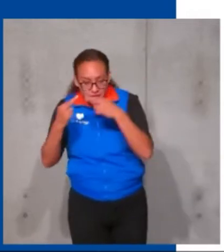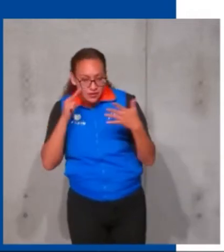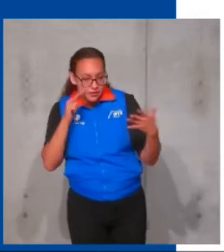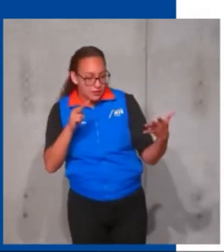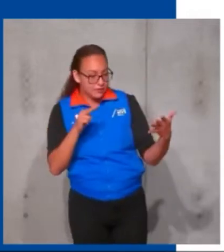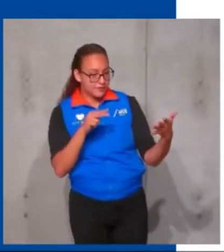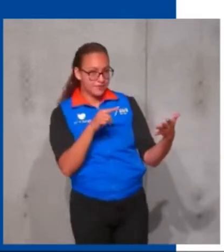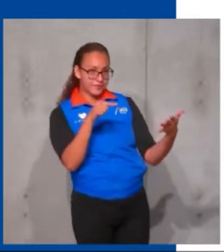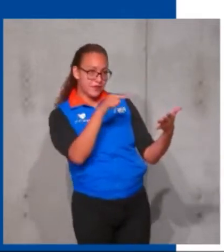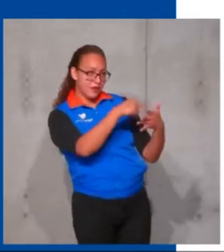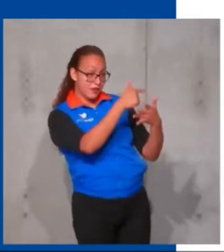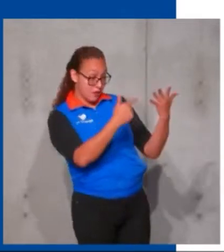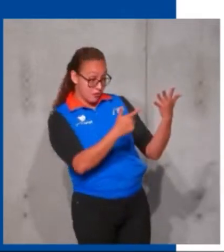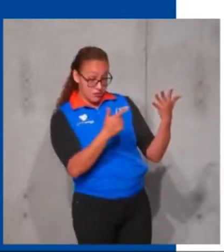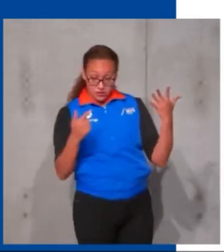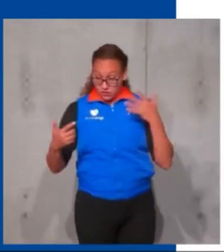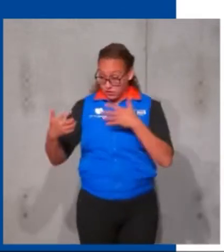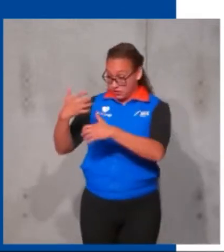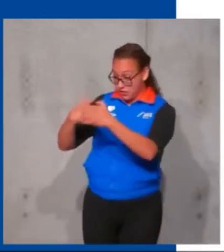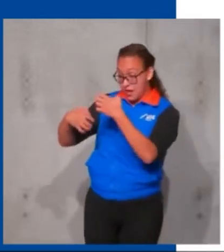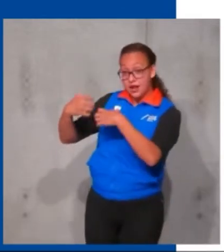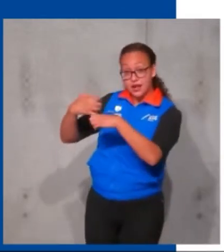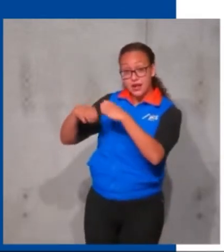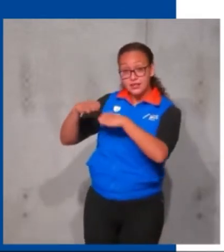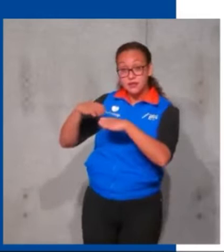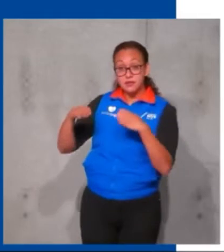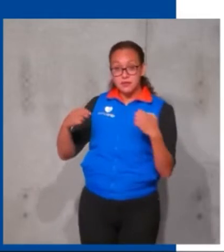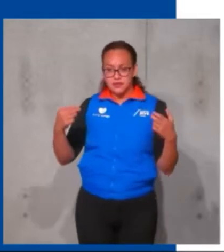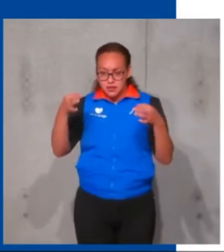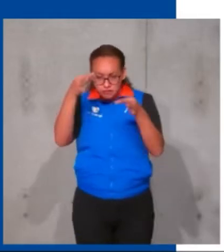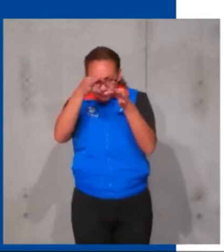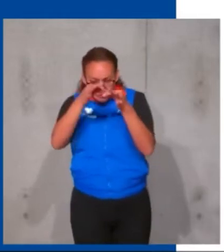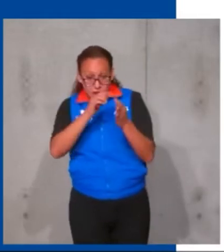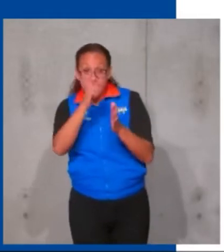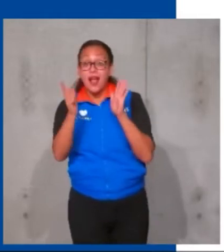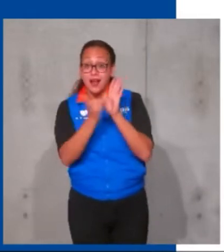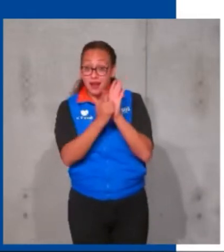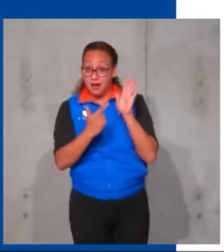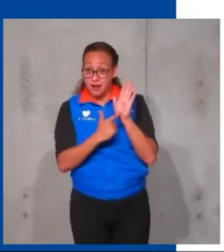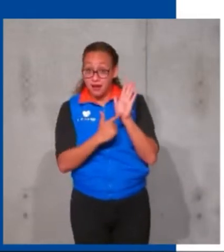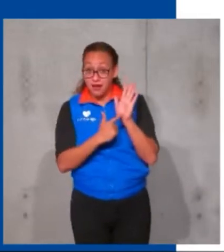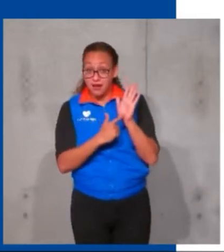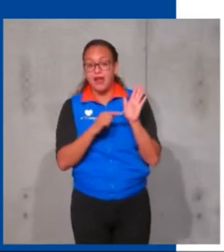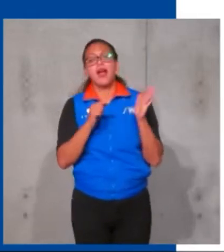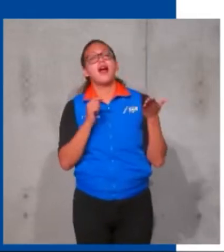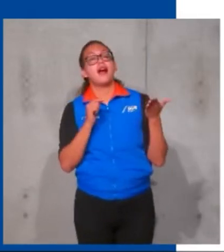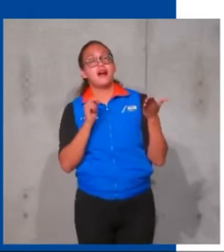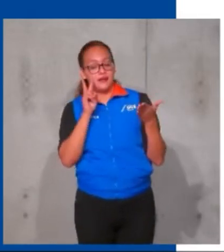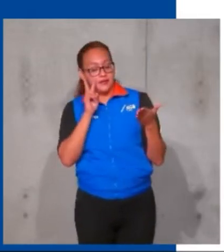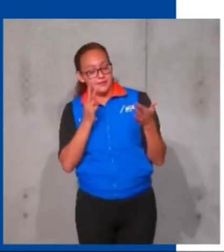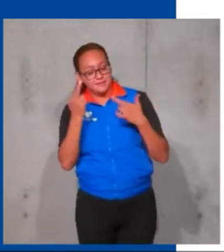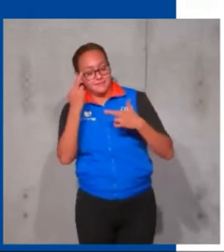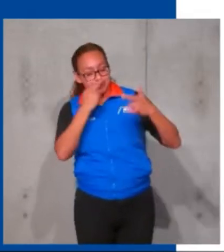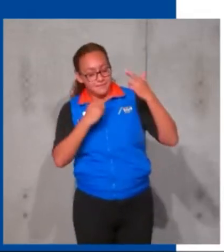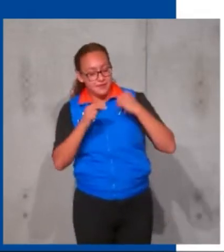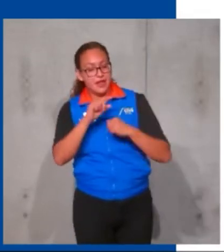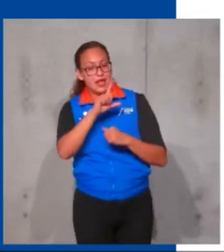cubrir con el cumplimiento legal al que está obligado cada una de las organizaciones para después pensar en